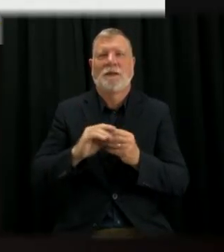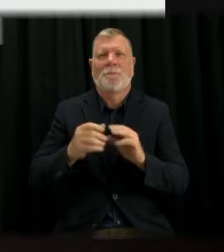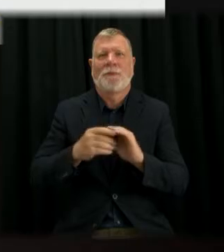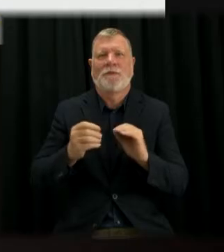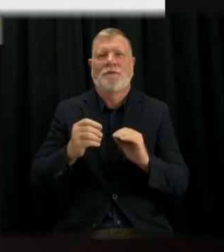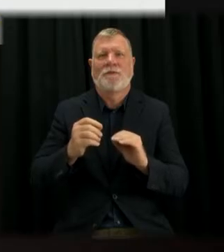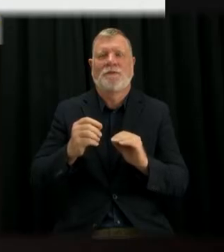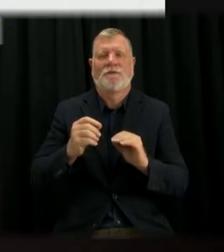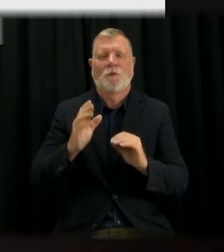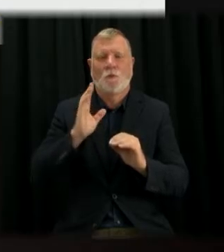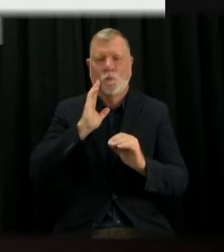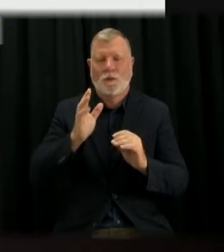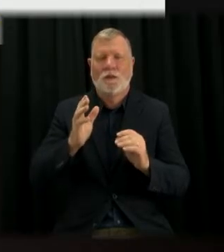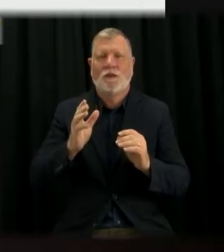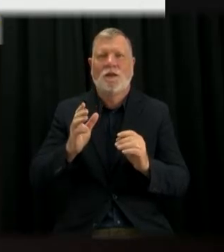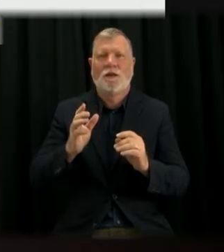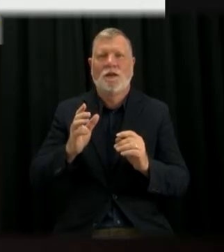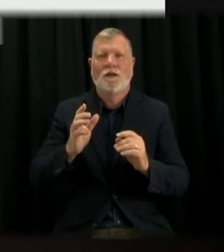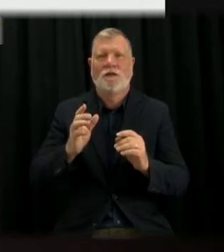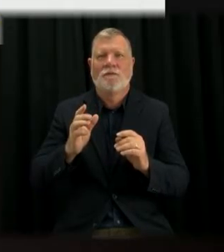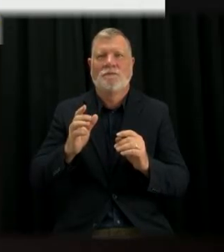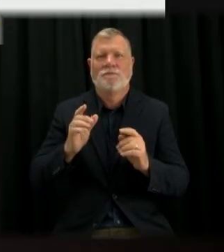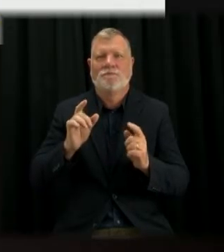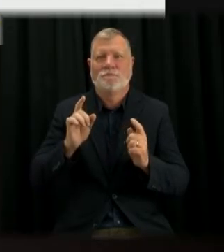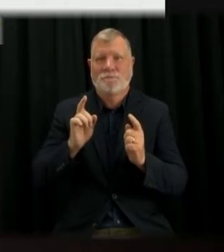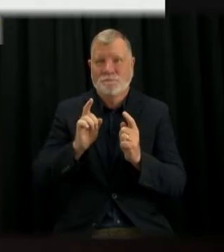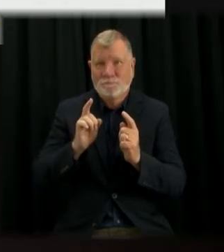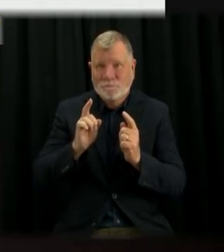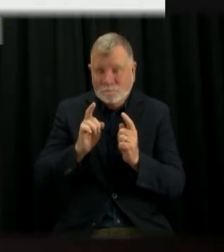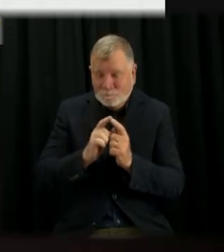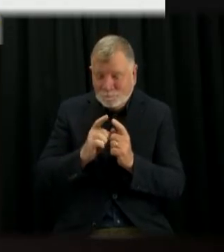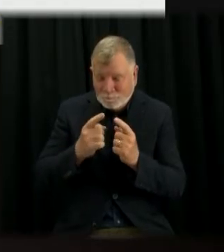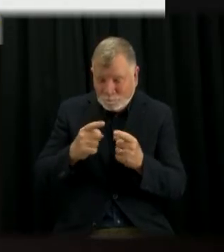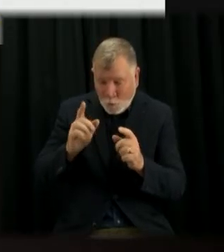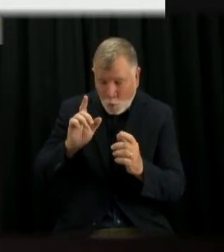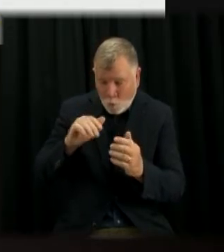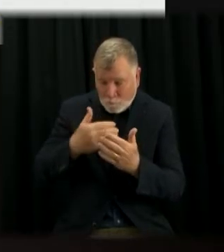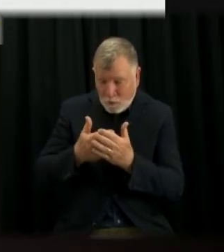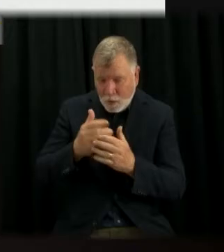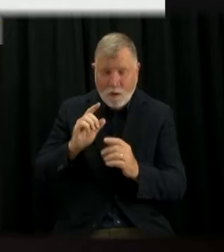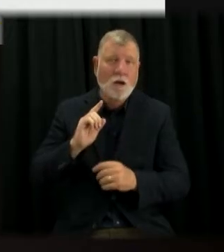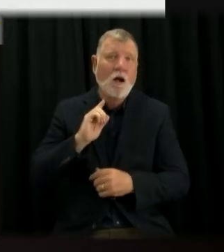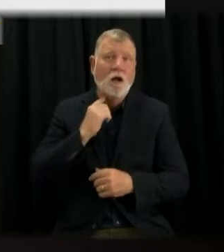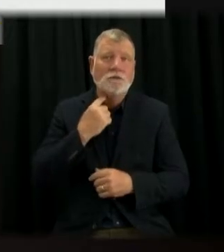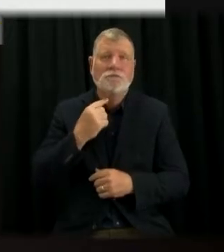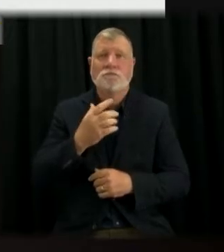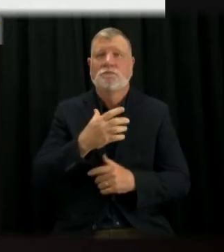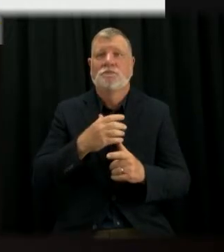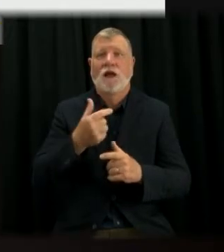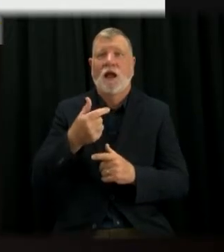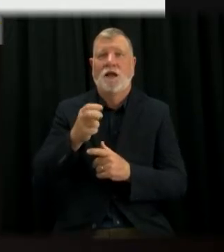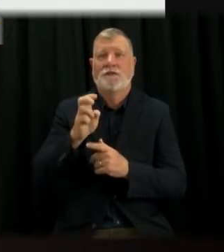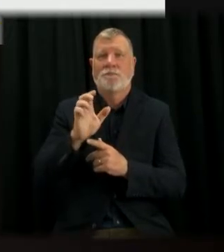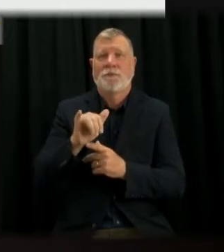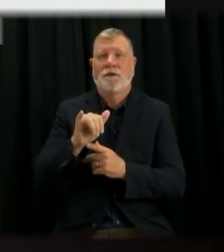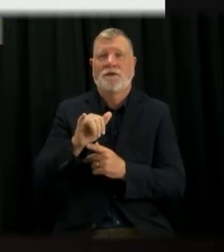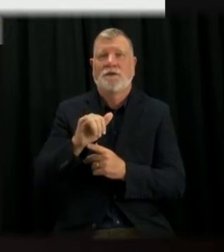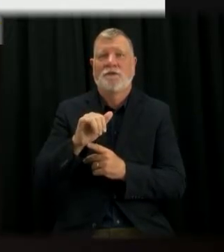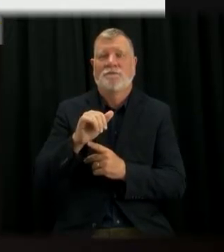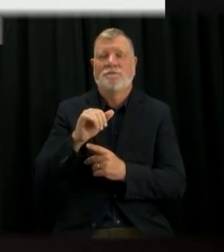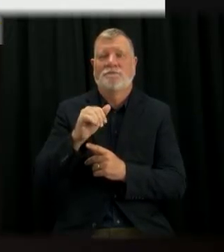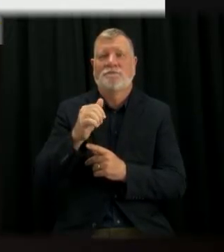18 puede comenzar tan pronto como a mediados de agosto, y la emisión de este reporte